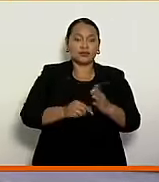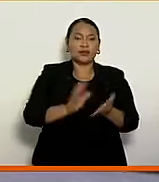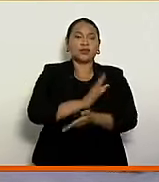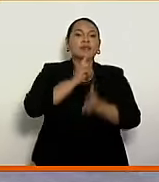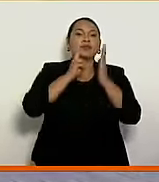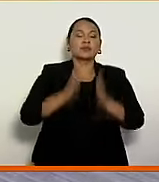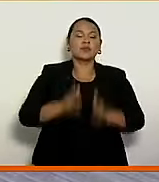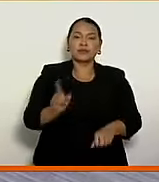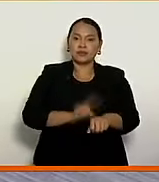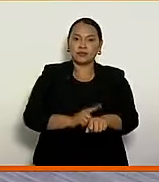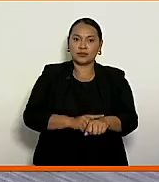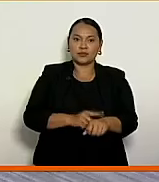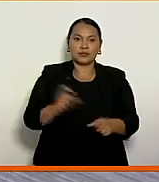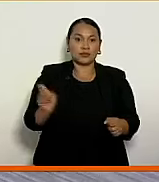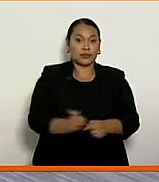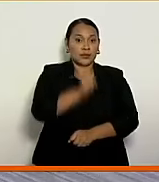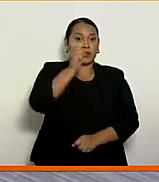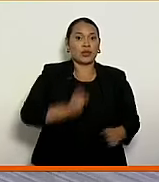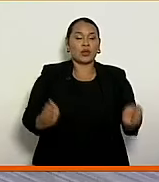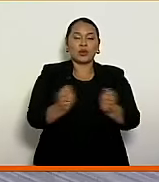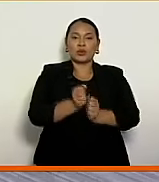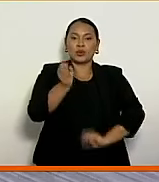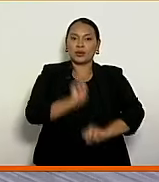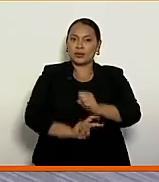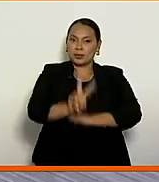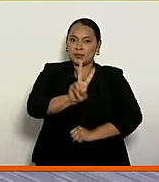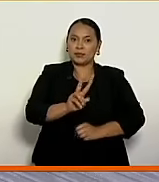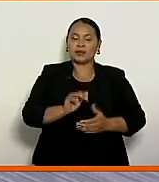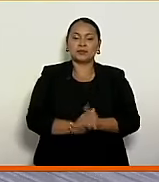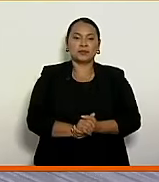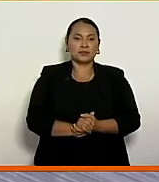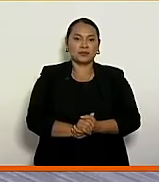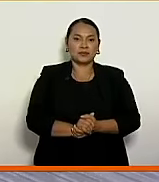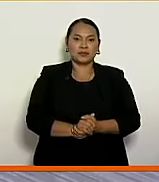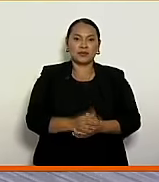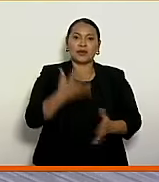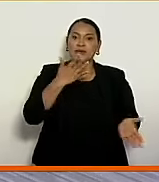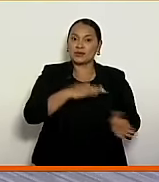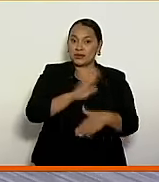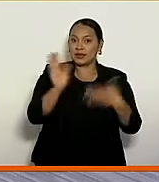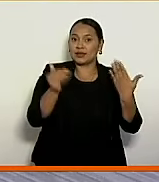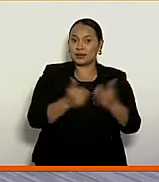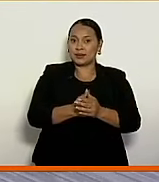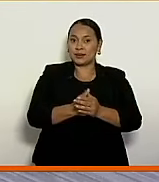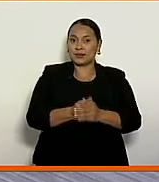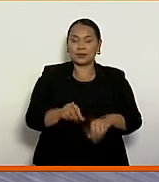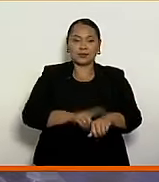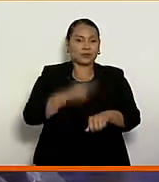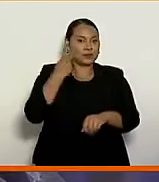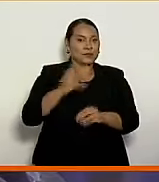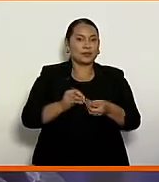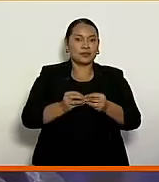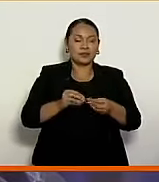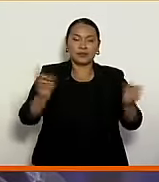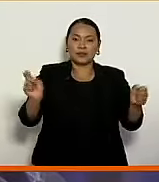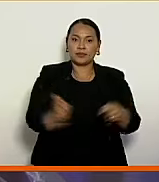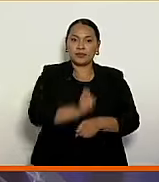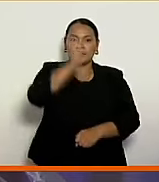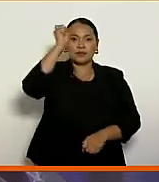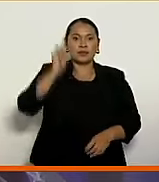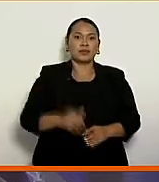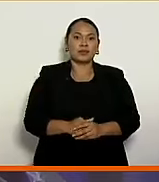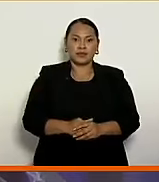porque es momento de ganar a lo catracho junto a premiados. Te deseo mucha suerte porque conoceremos ese primer dígito en tu